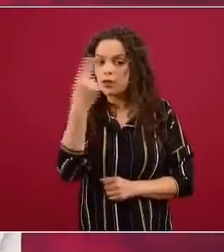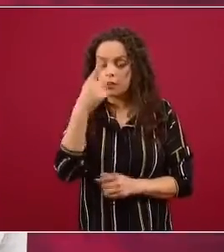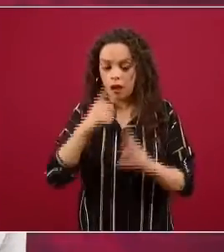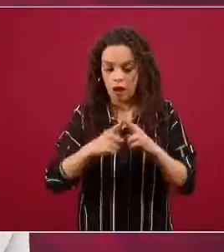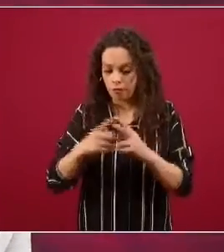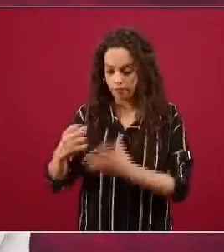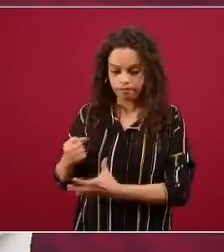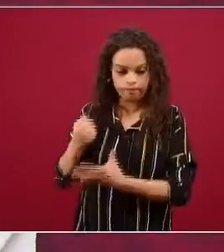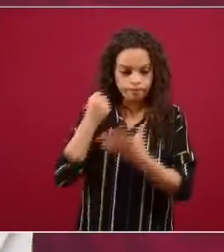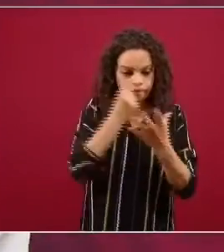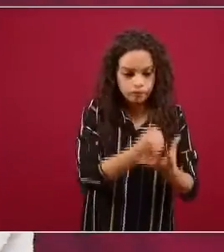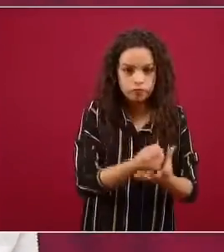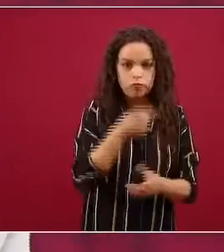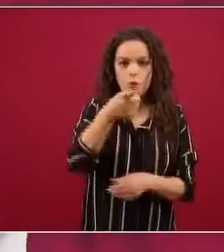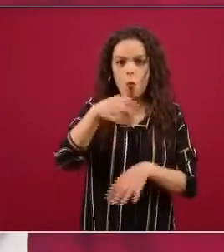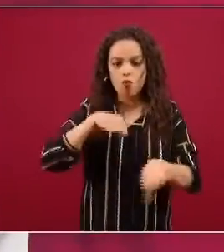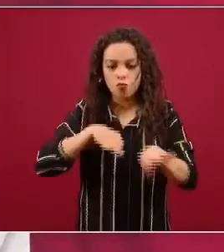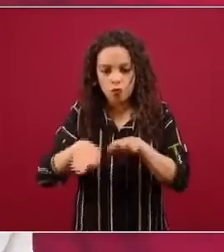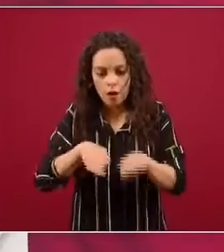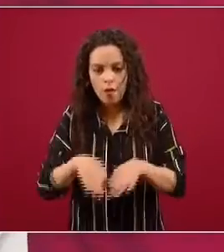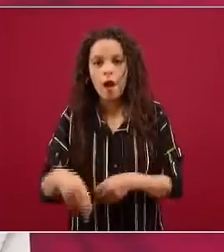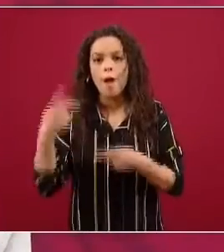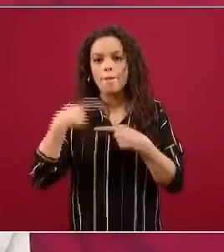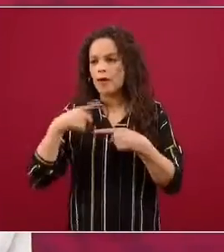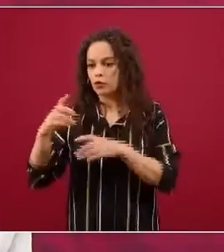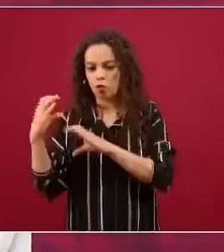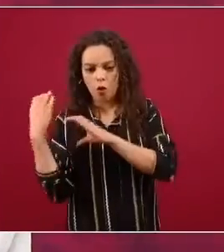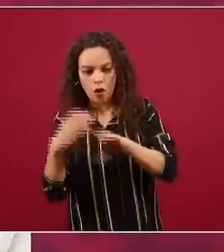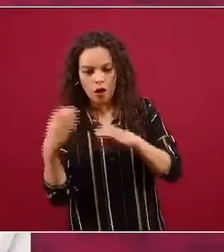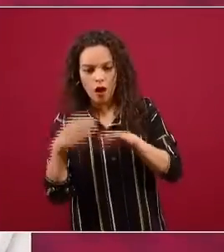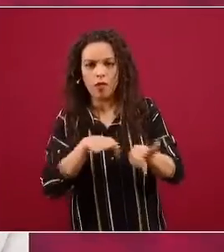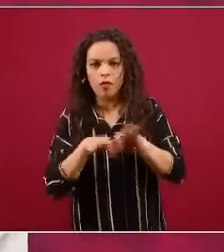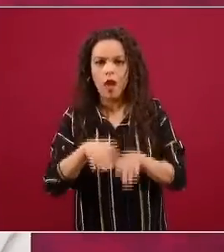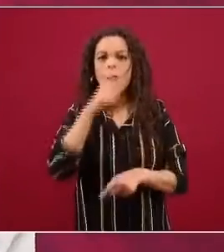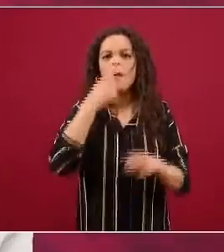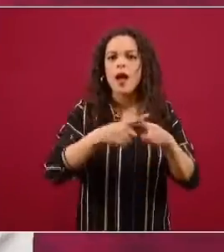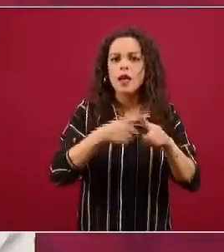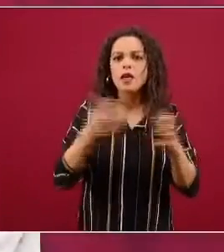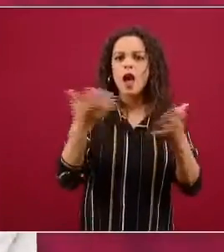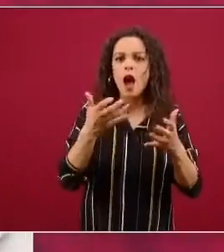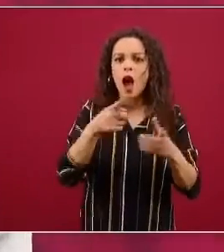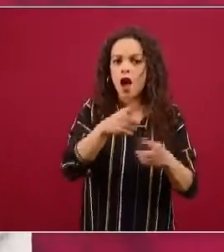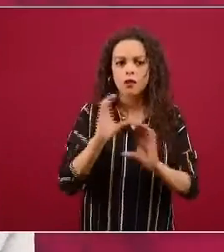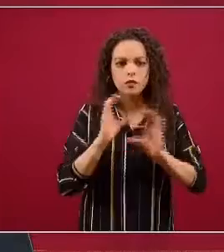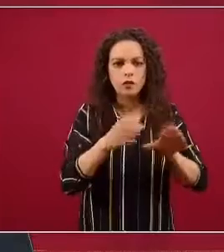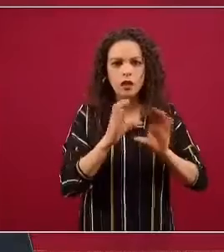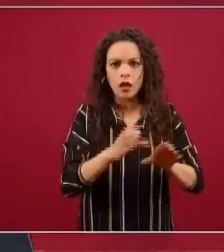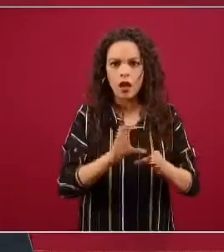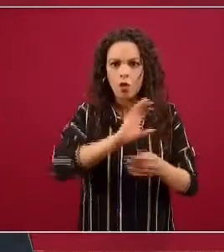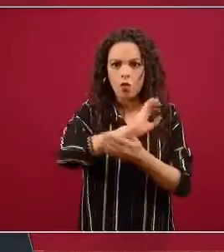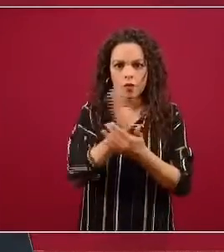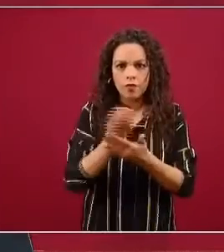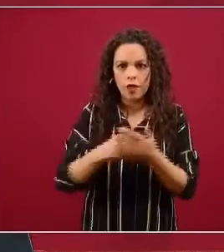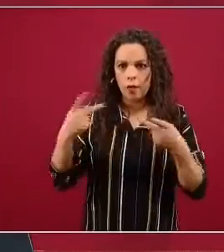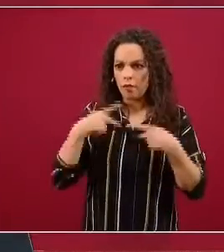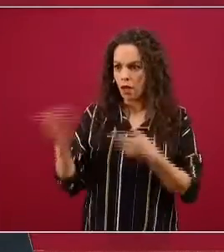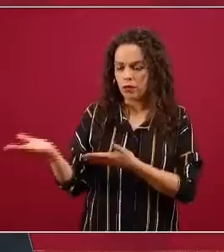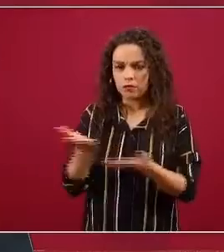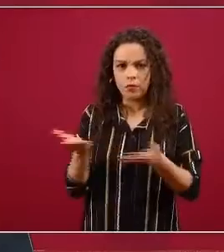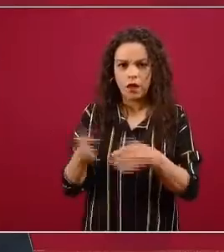autonomía operativa. El personal lo contratan los estados, los planes de trabajo los definen los